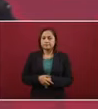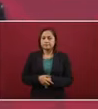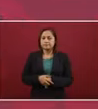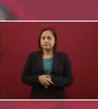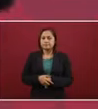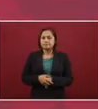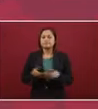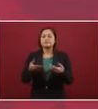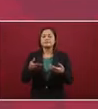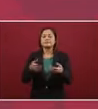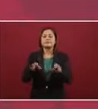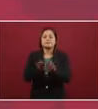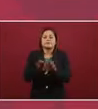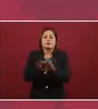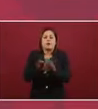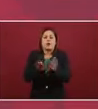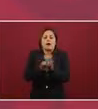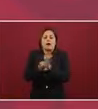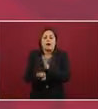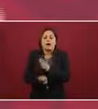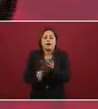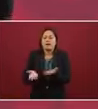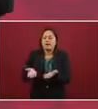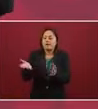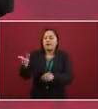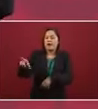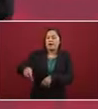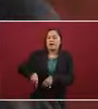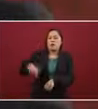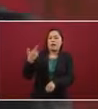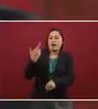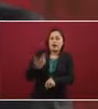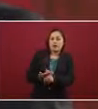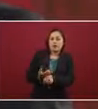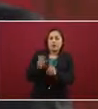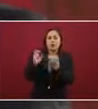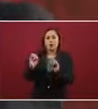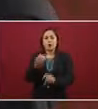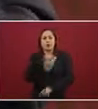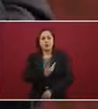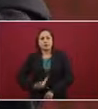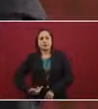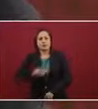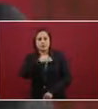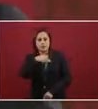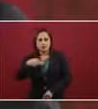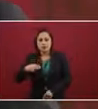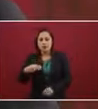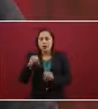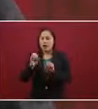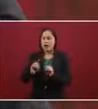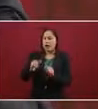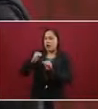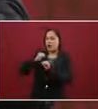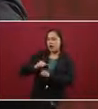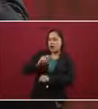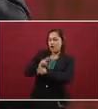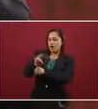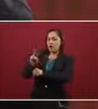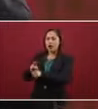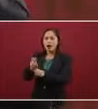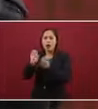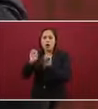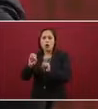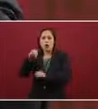el gobernador, el presidente municipal, el fiscal, el Ministerio Público,